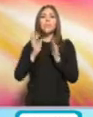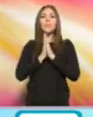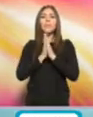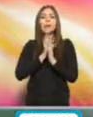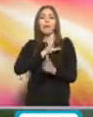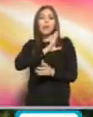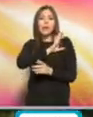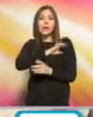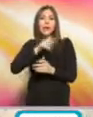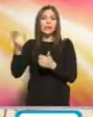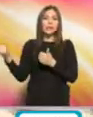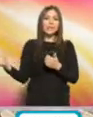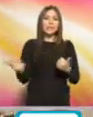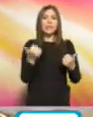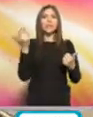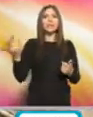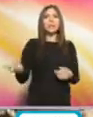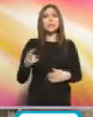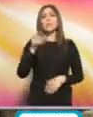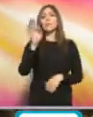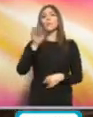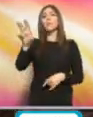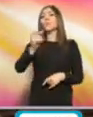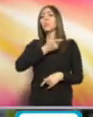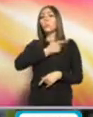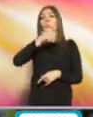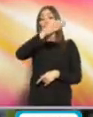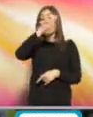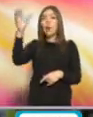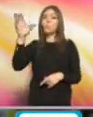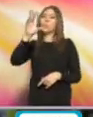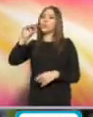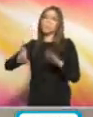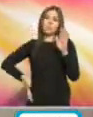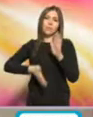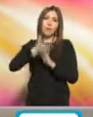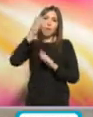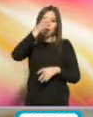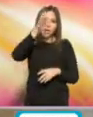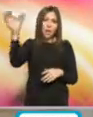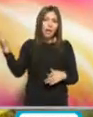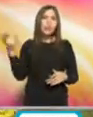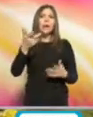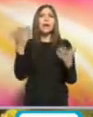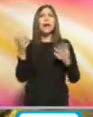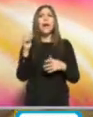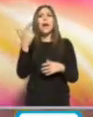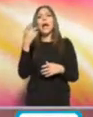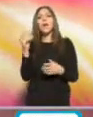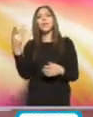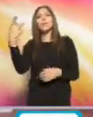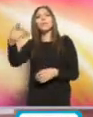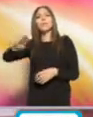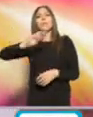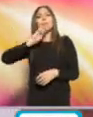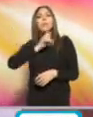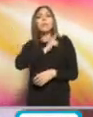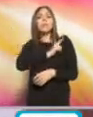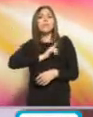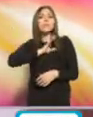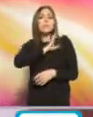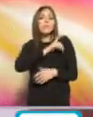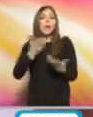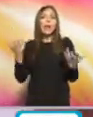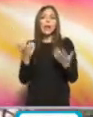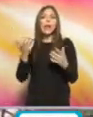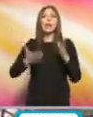¿verdad? Entonces, no la llevemos a un lugar. Si a ella no le gusta el campo, pues no la vayan a llevar al campo, ¿verdad? Hagan algo que le guste a su mamá. Hónrela